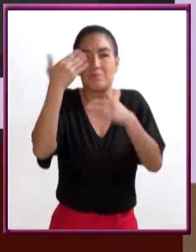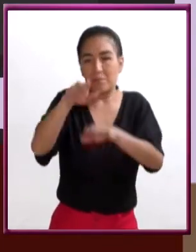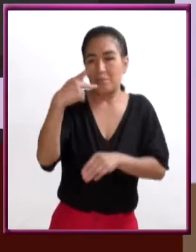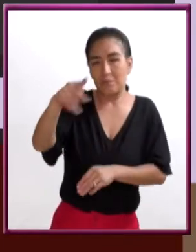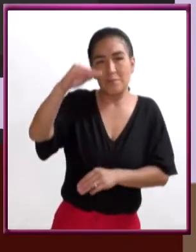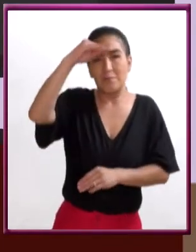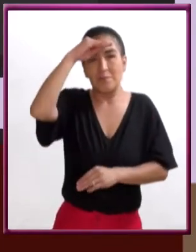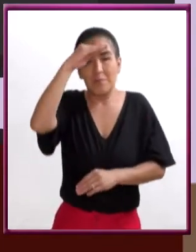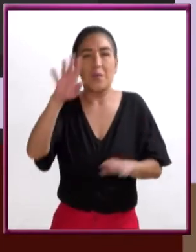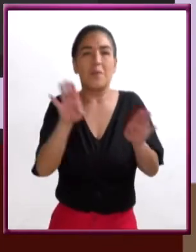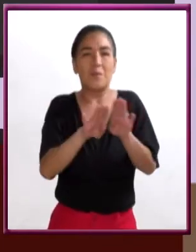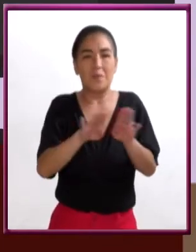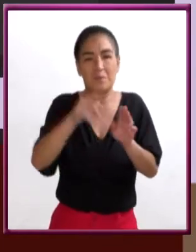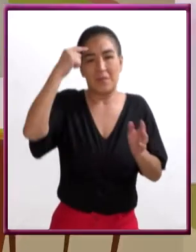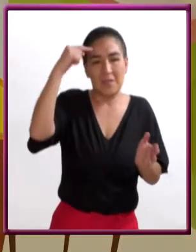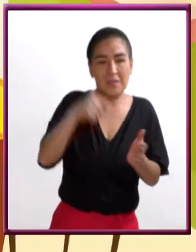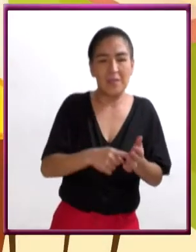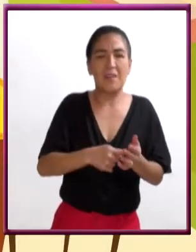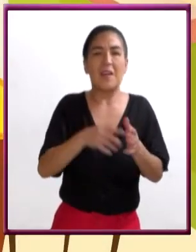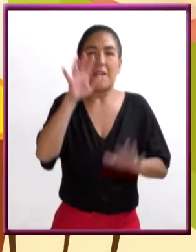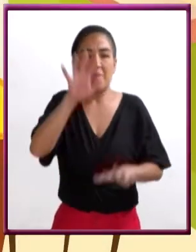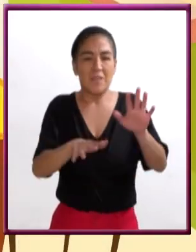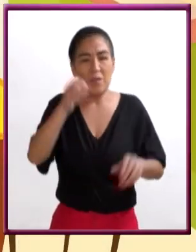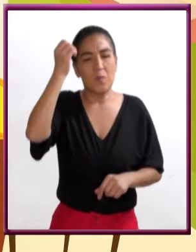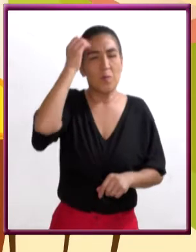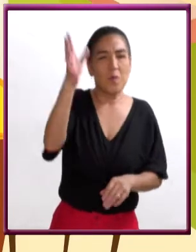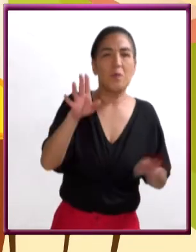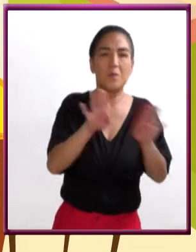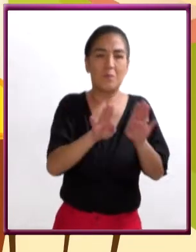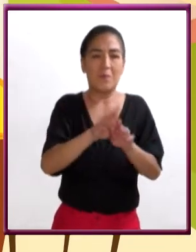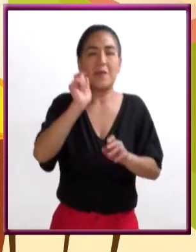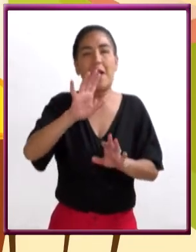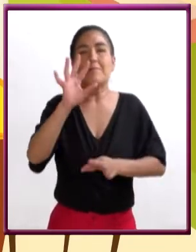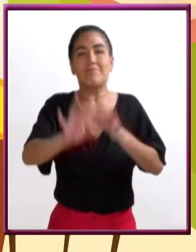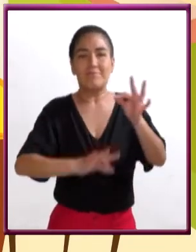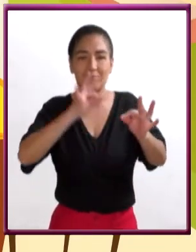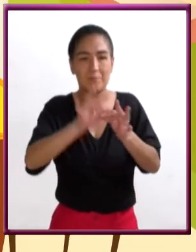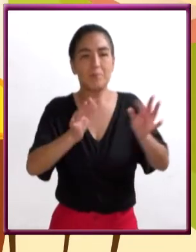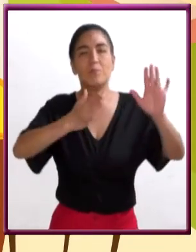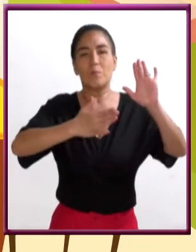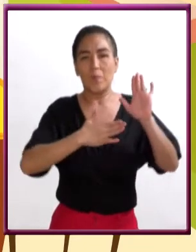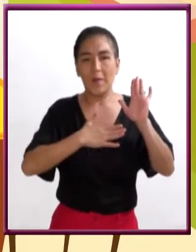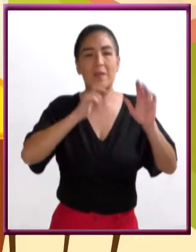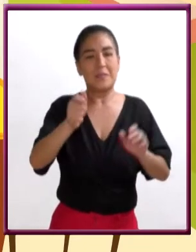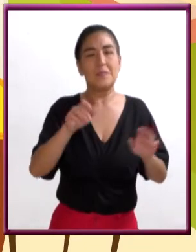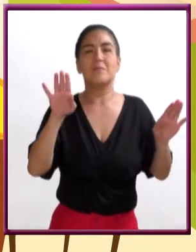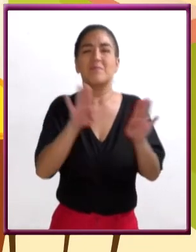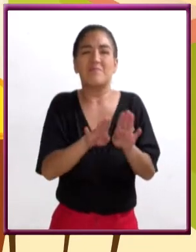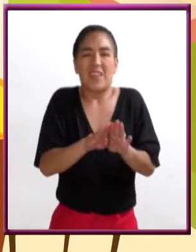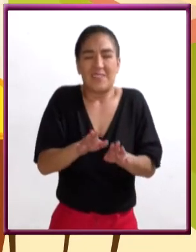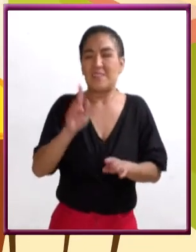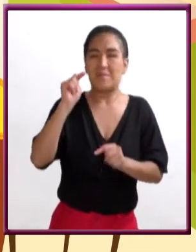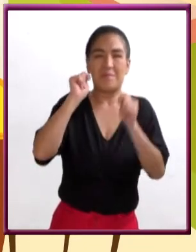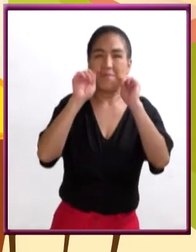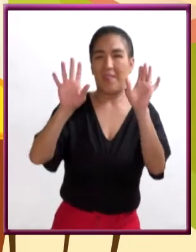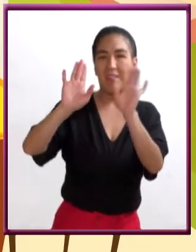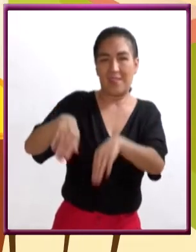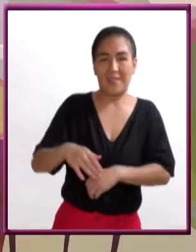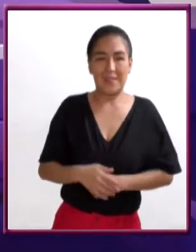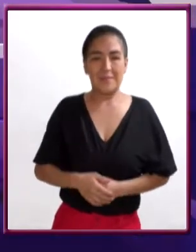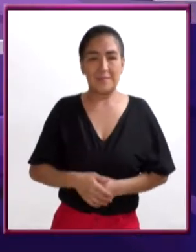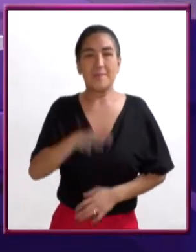sus percepciones y razonamientos. Olvida o deshace compromisos adquiridos, promesas y resta importancia a